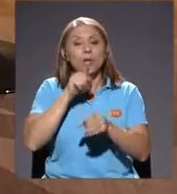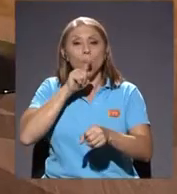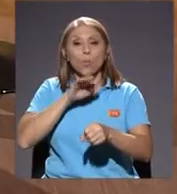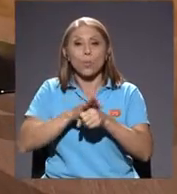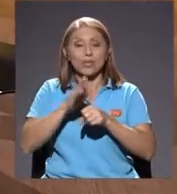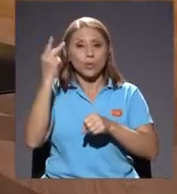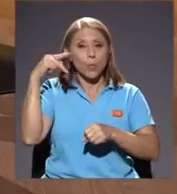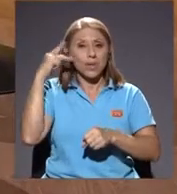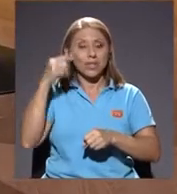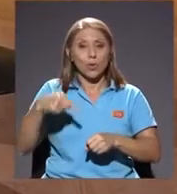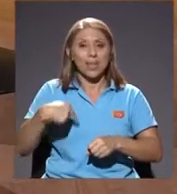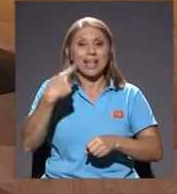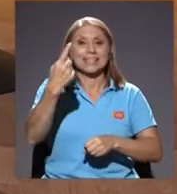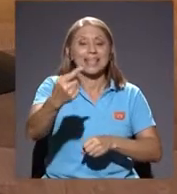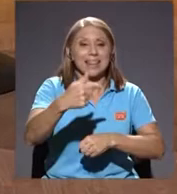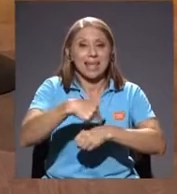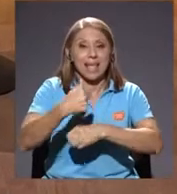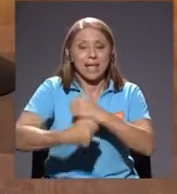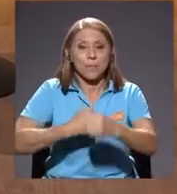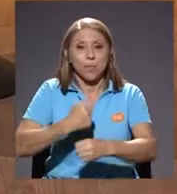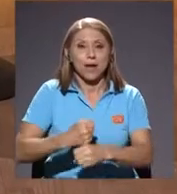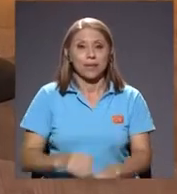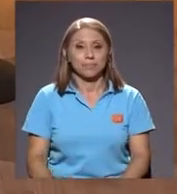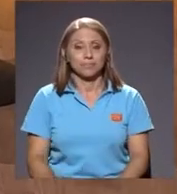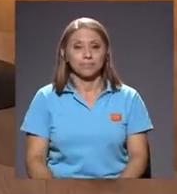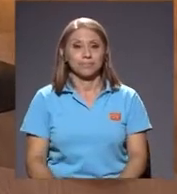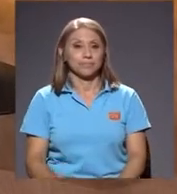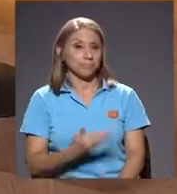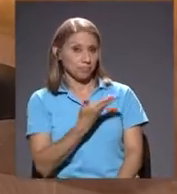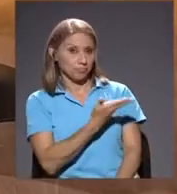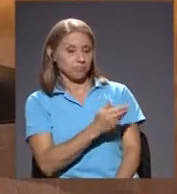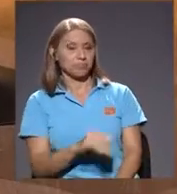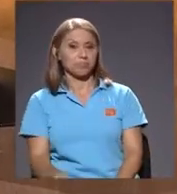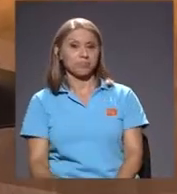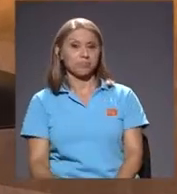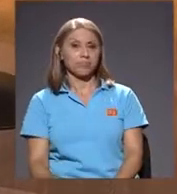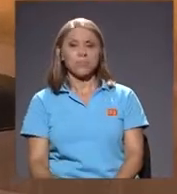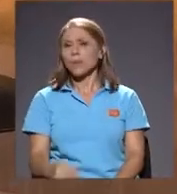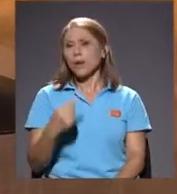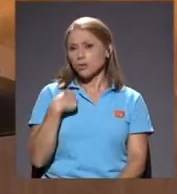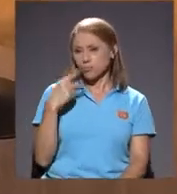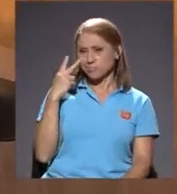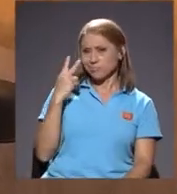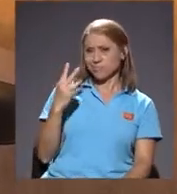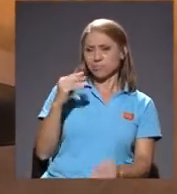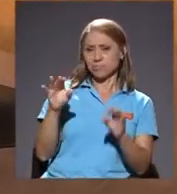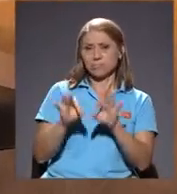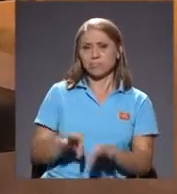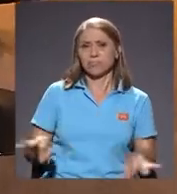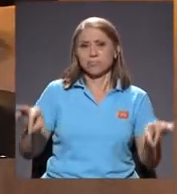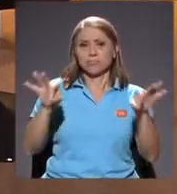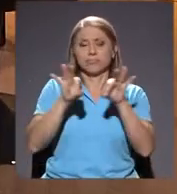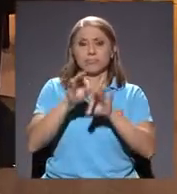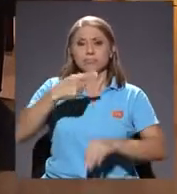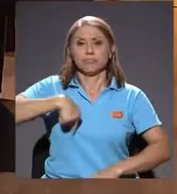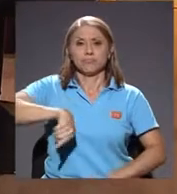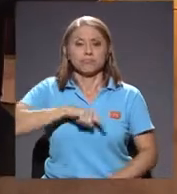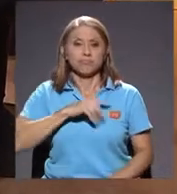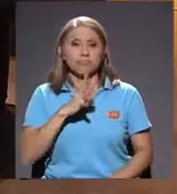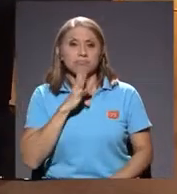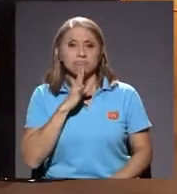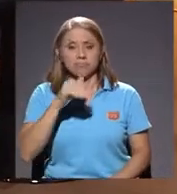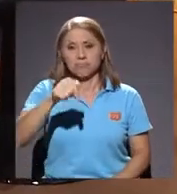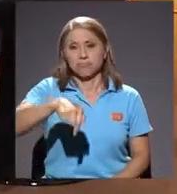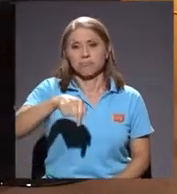a mí me parece de la mayor importancia que estamos diciendo y valía la pena luna una